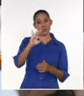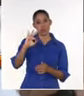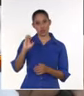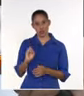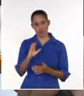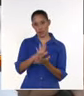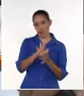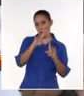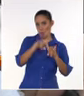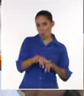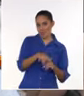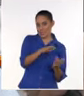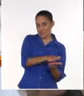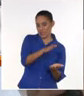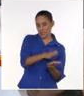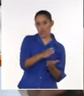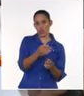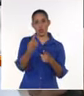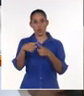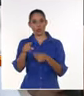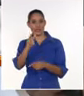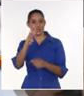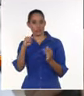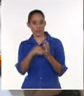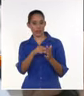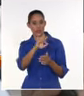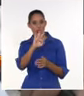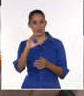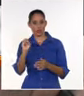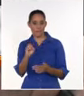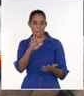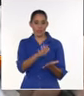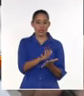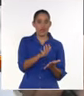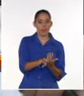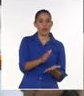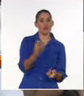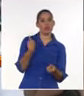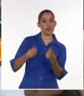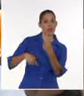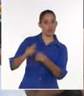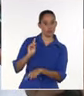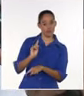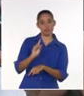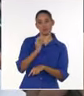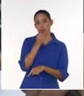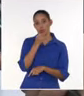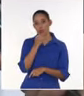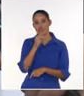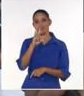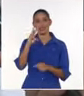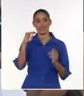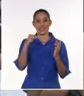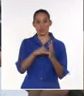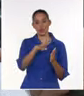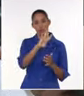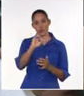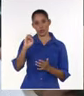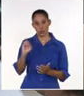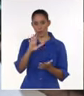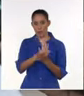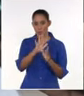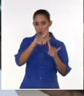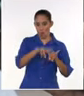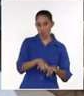la máxima demanda y 3350 mw de máxima demanda pronosticada y incluso llegó a 3400 la demanda